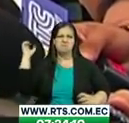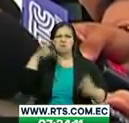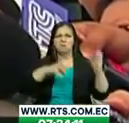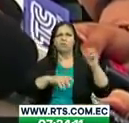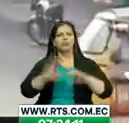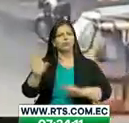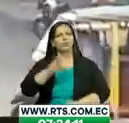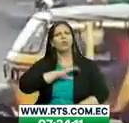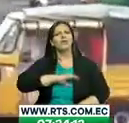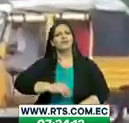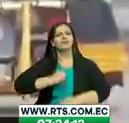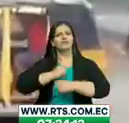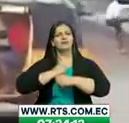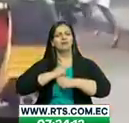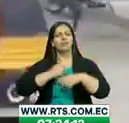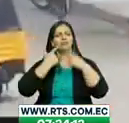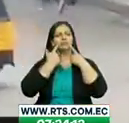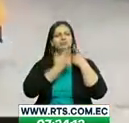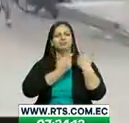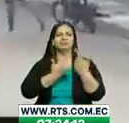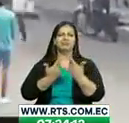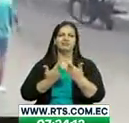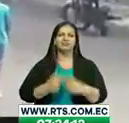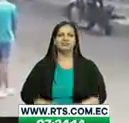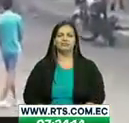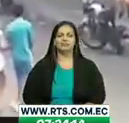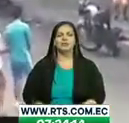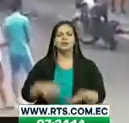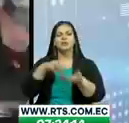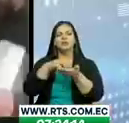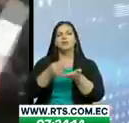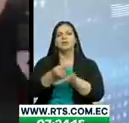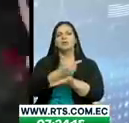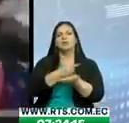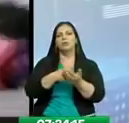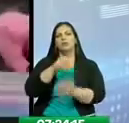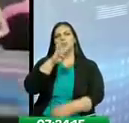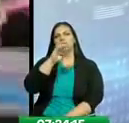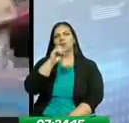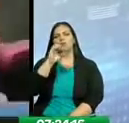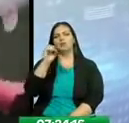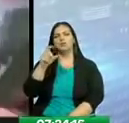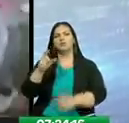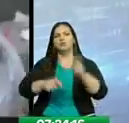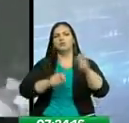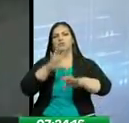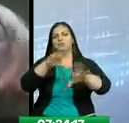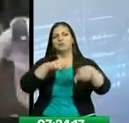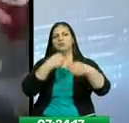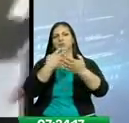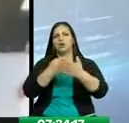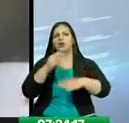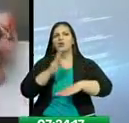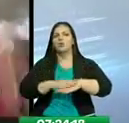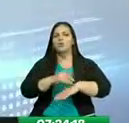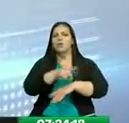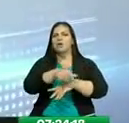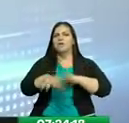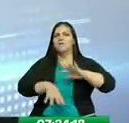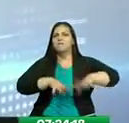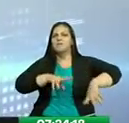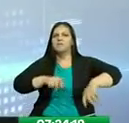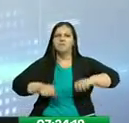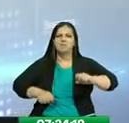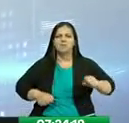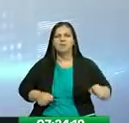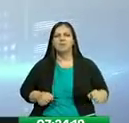esta provincia. Durante los desmanes, en Guayas al menos 400 personas fueron detenidas por distintos delitos,